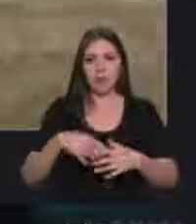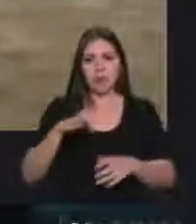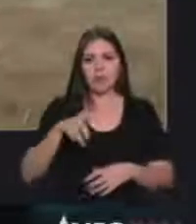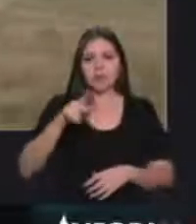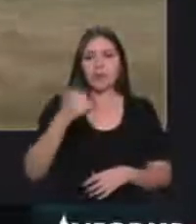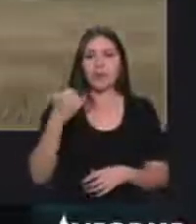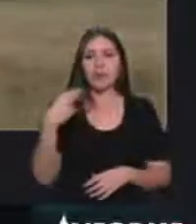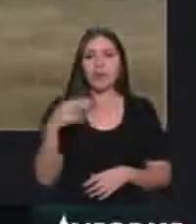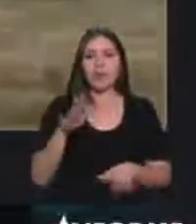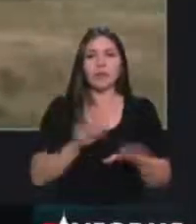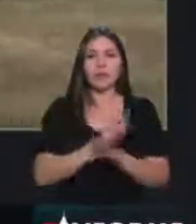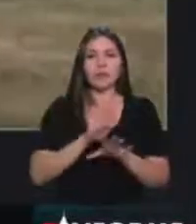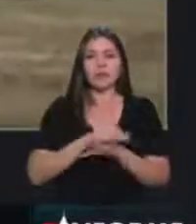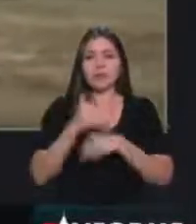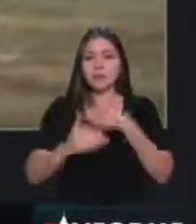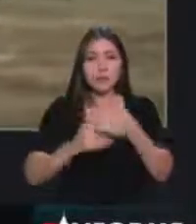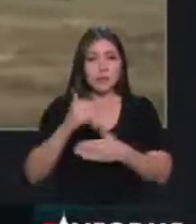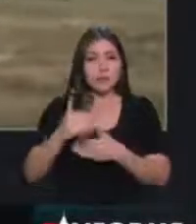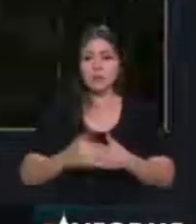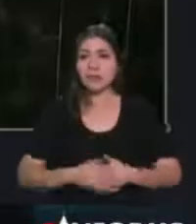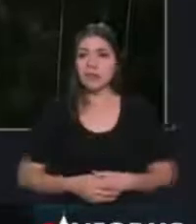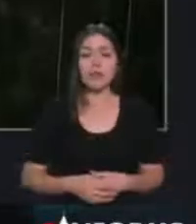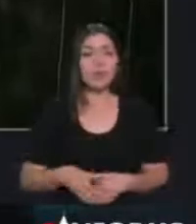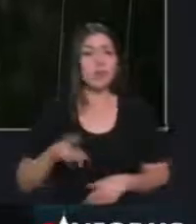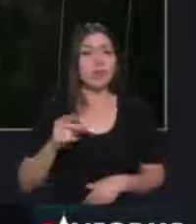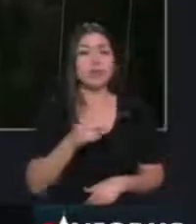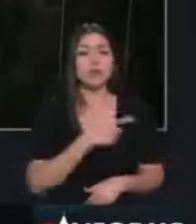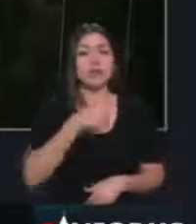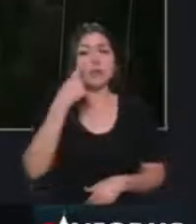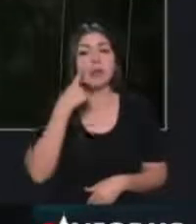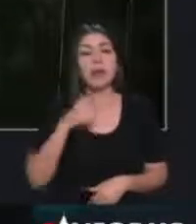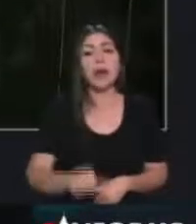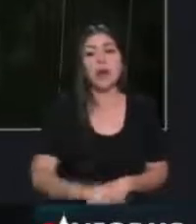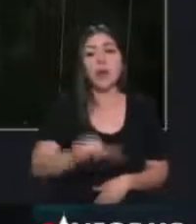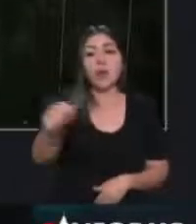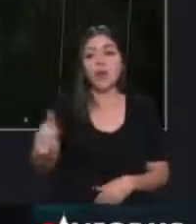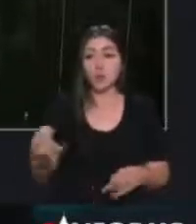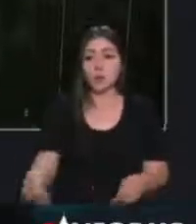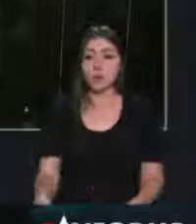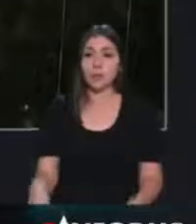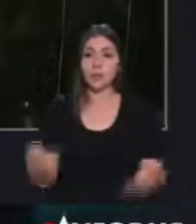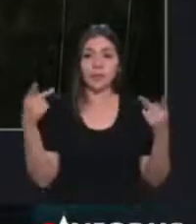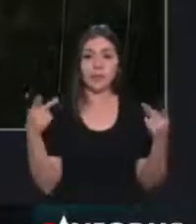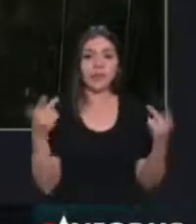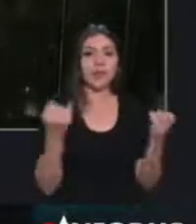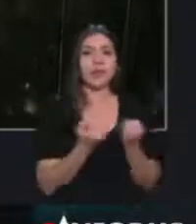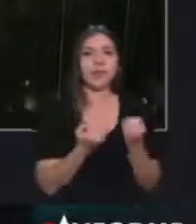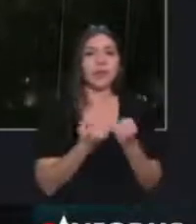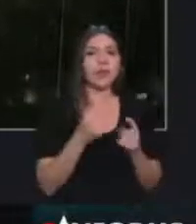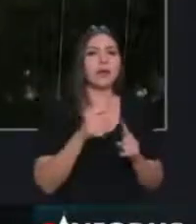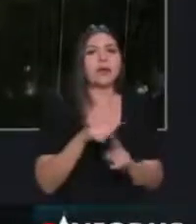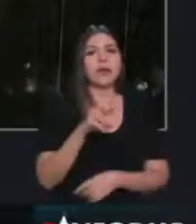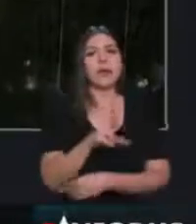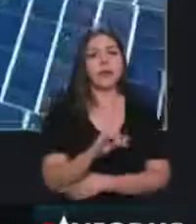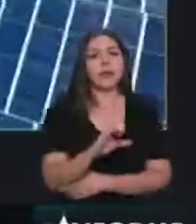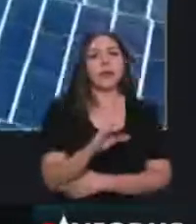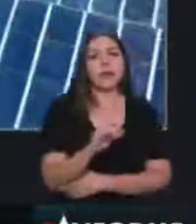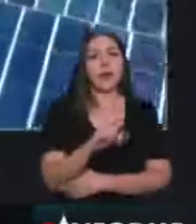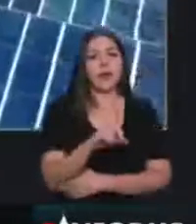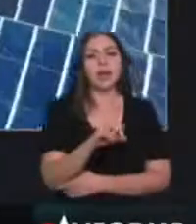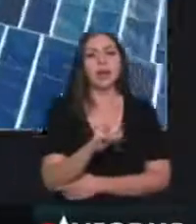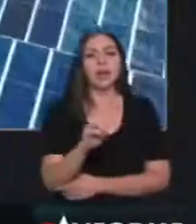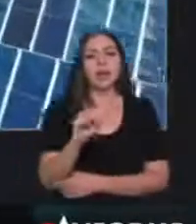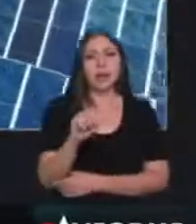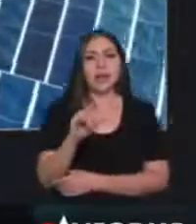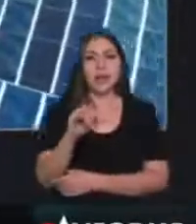de nombre y todo esto, pero no, era para venderle a otros. Lo mismo el señor Ricardo Salinas Pliego, que se